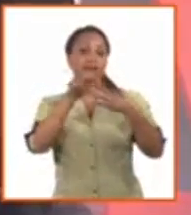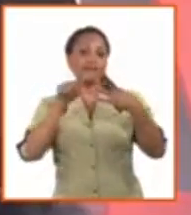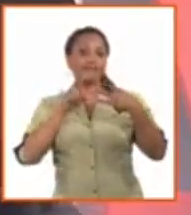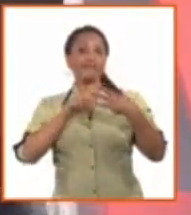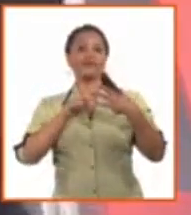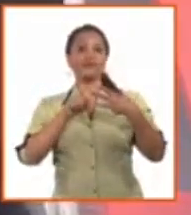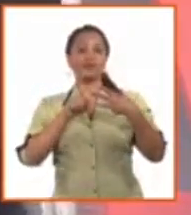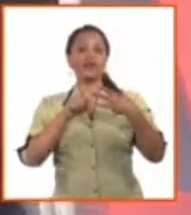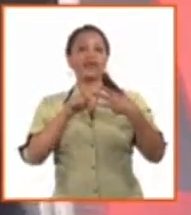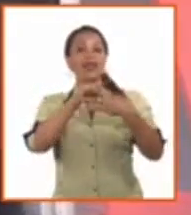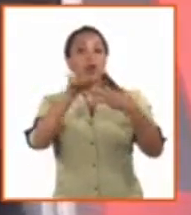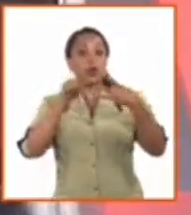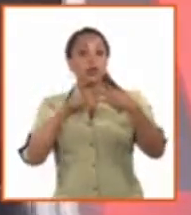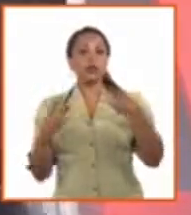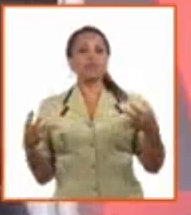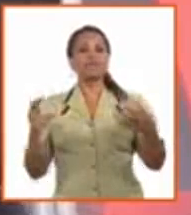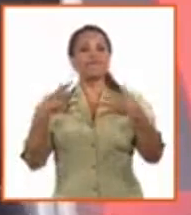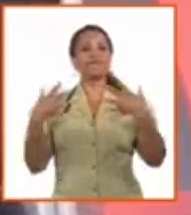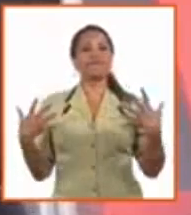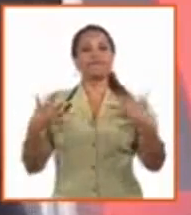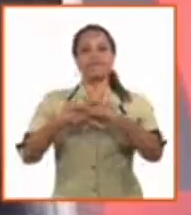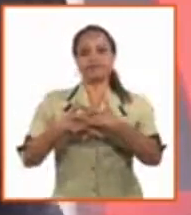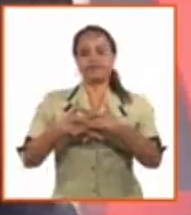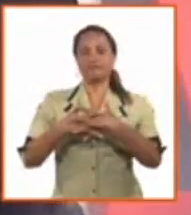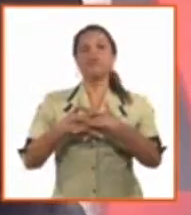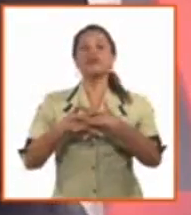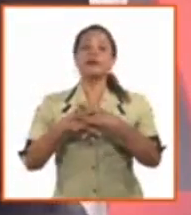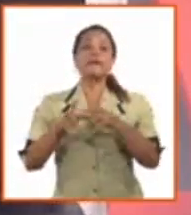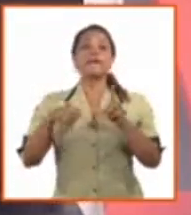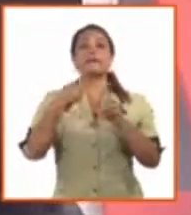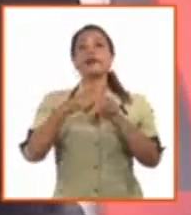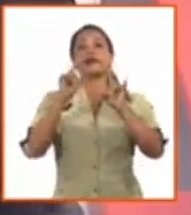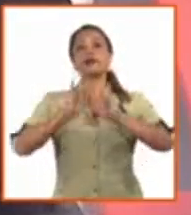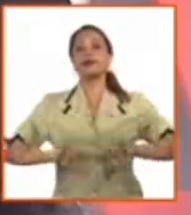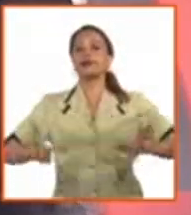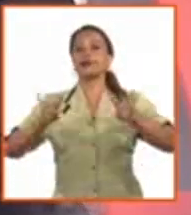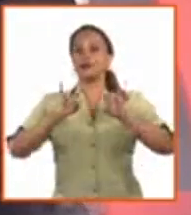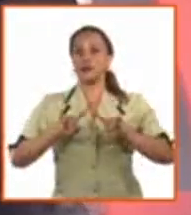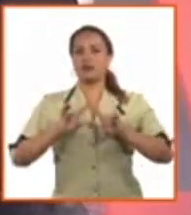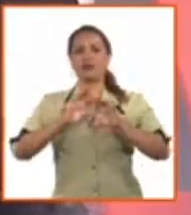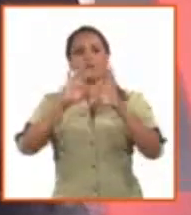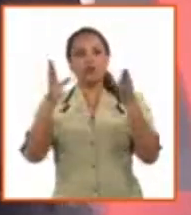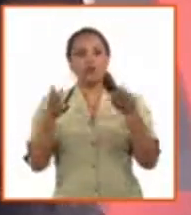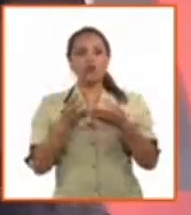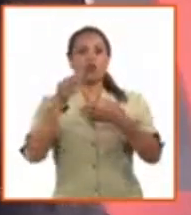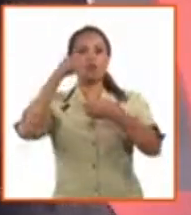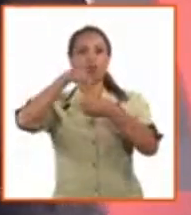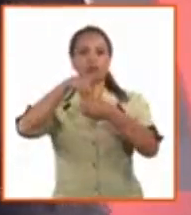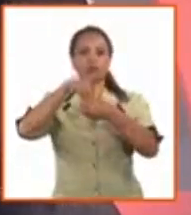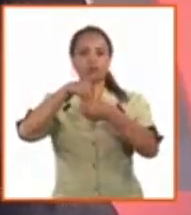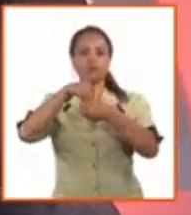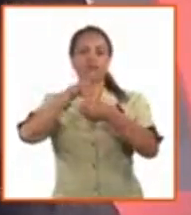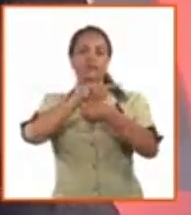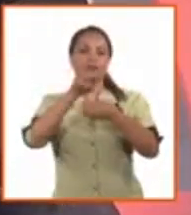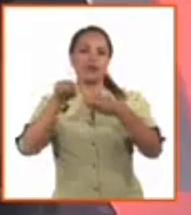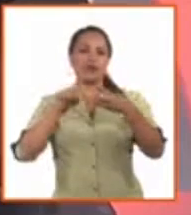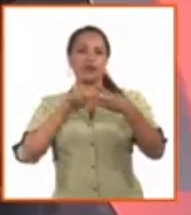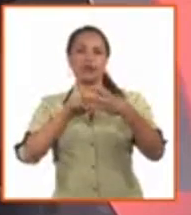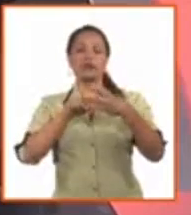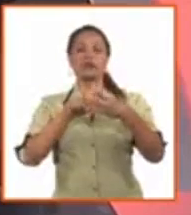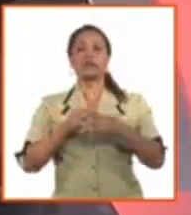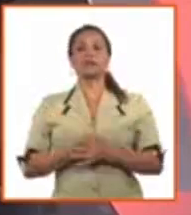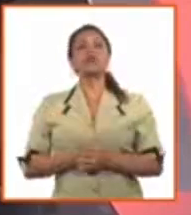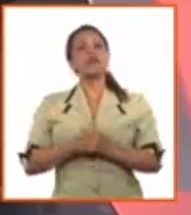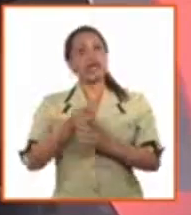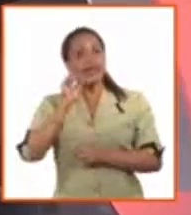elementos que de alguna forma las universidades por supuesto que forma parte de la sociedad civil que es cómo se identifica y que